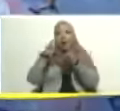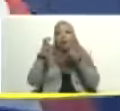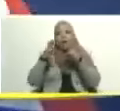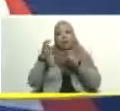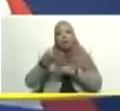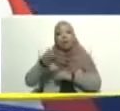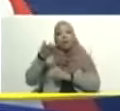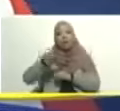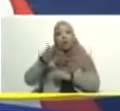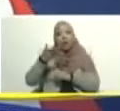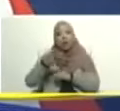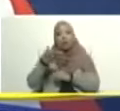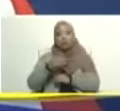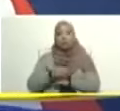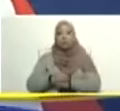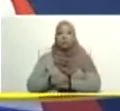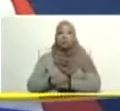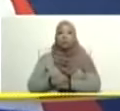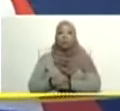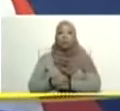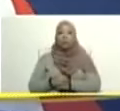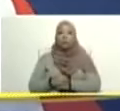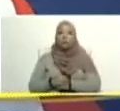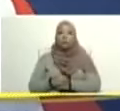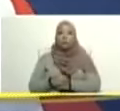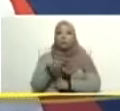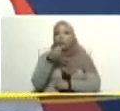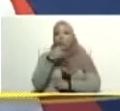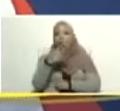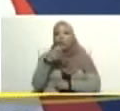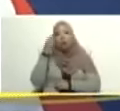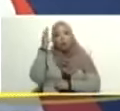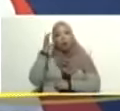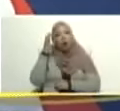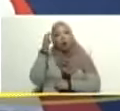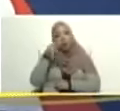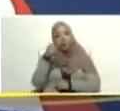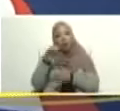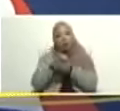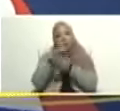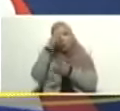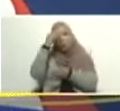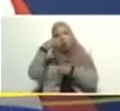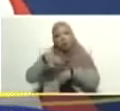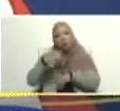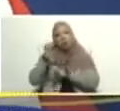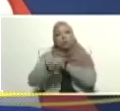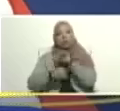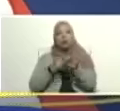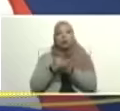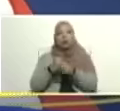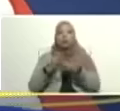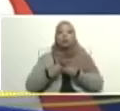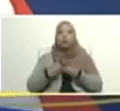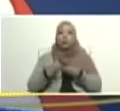importantes. Hemos llegado a buenos consensos en materia ambiental,